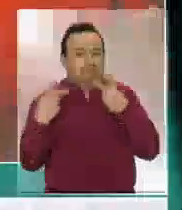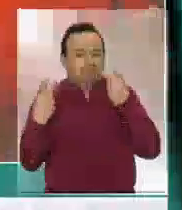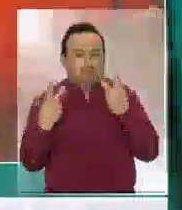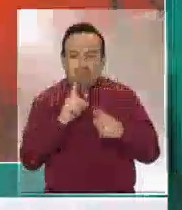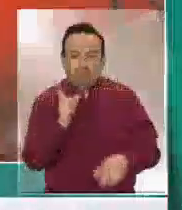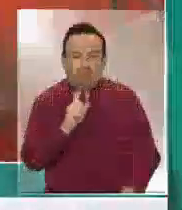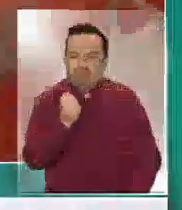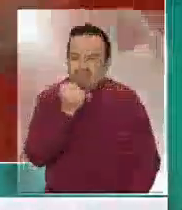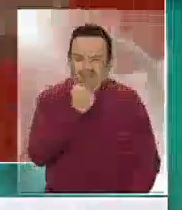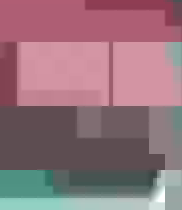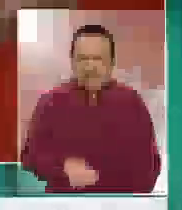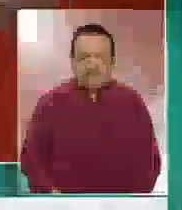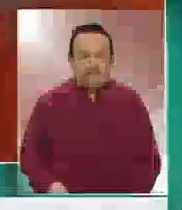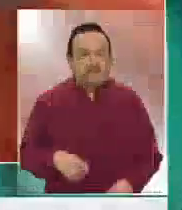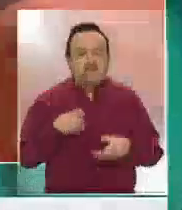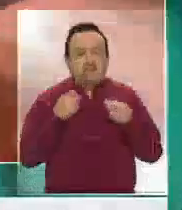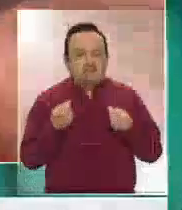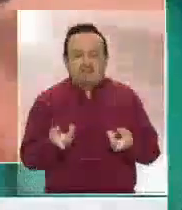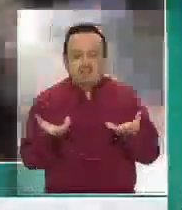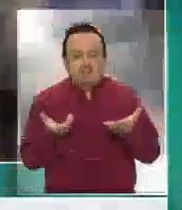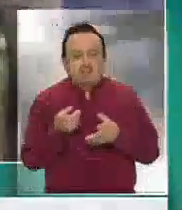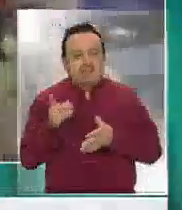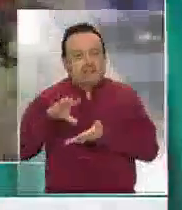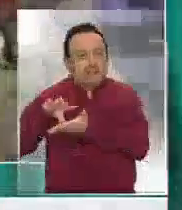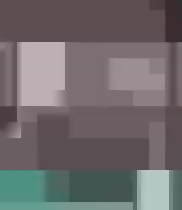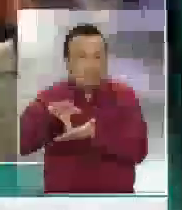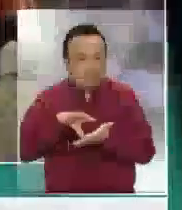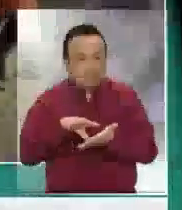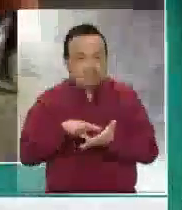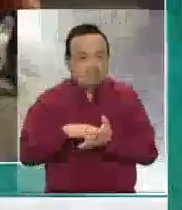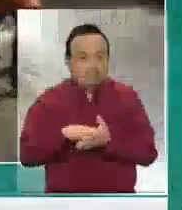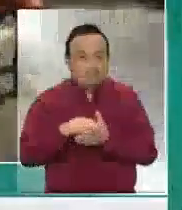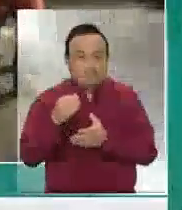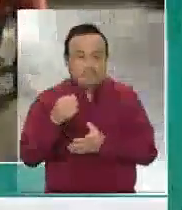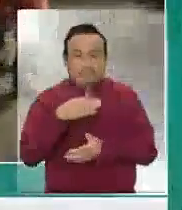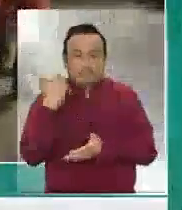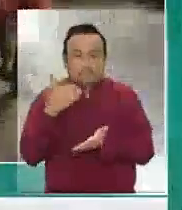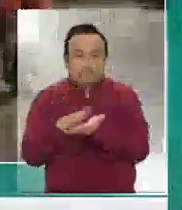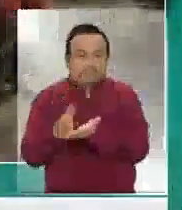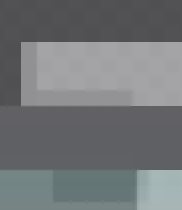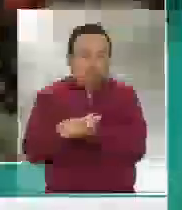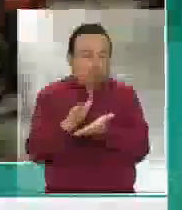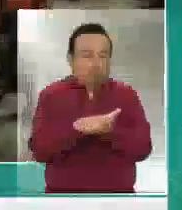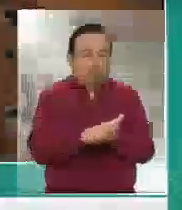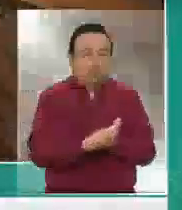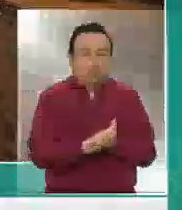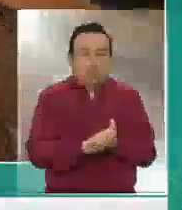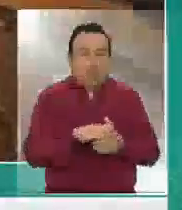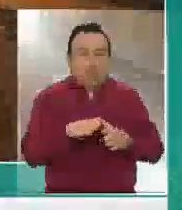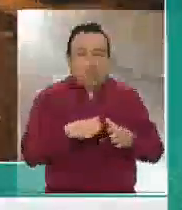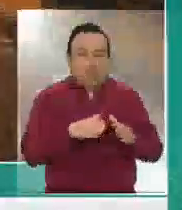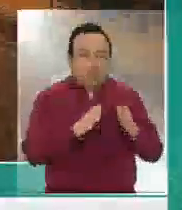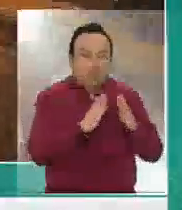es un error. ¿Qué es lo que pasa en esos países? Tiene una cantidad de muertos que la gente no quiere salir a trabajar y